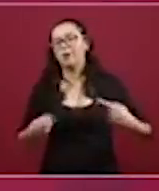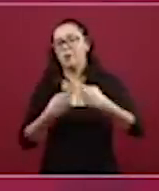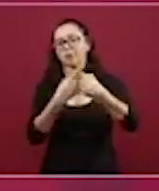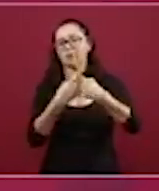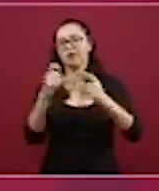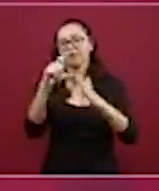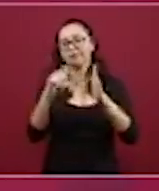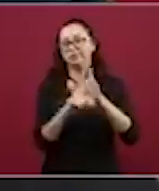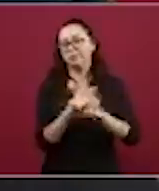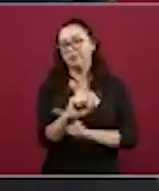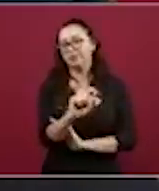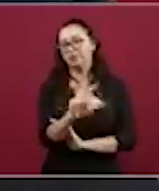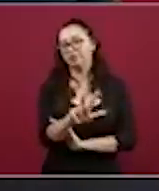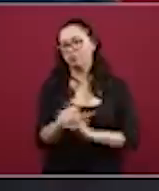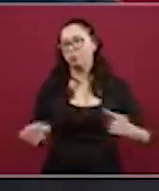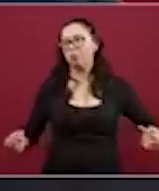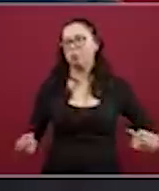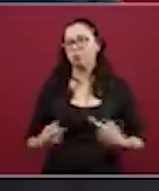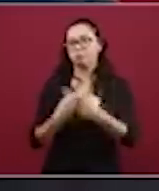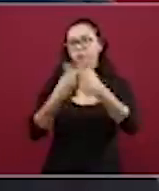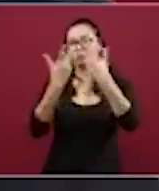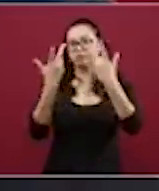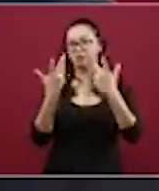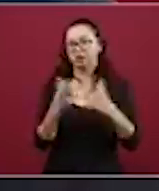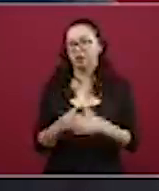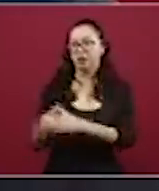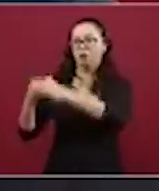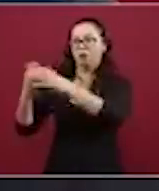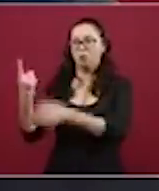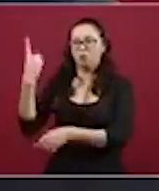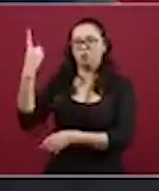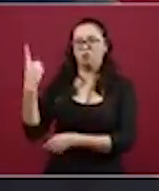del artículo 28. No pueden haber monopolios.